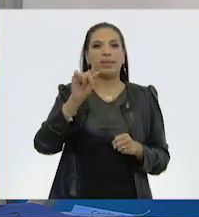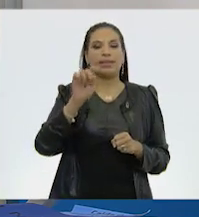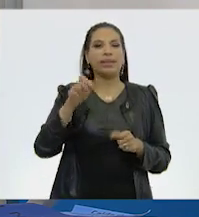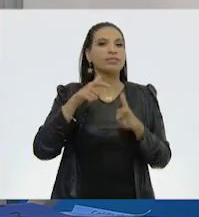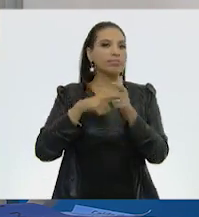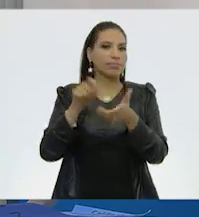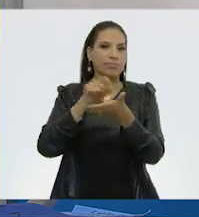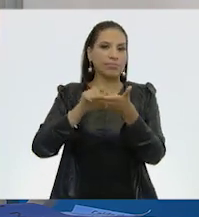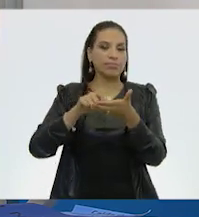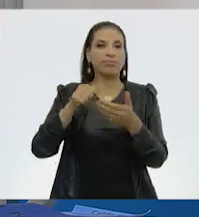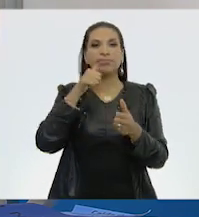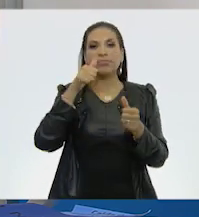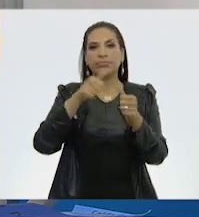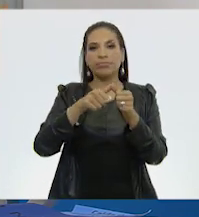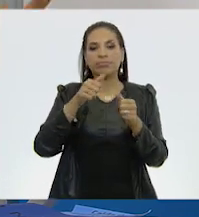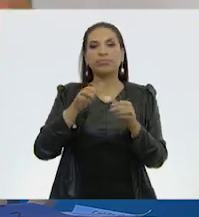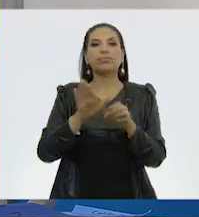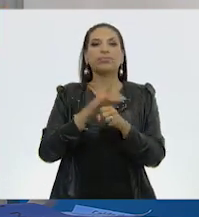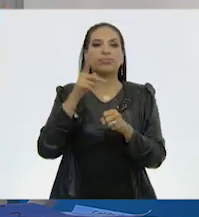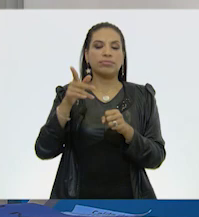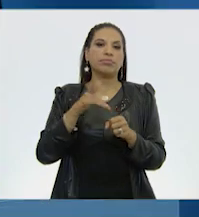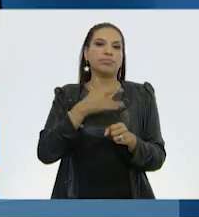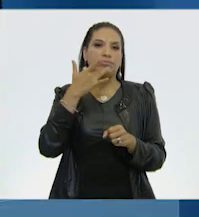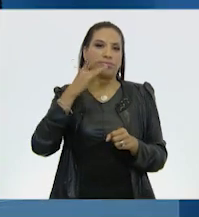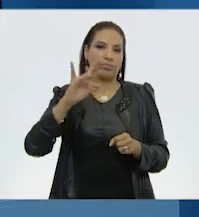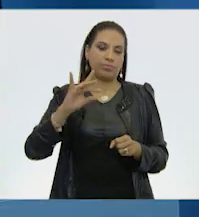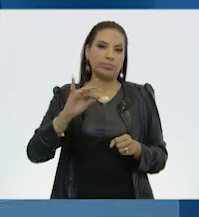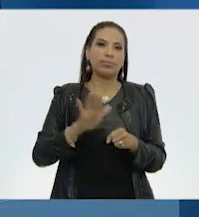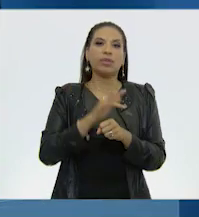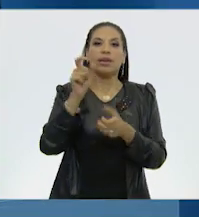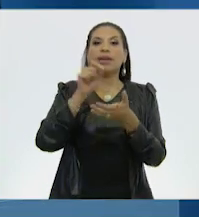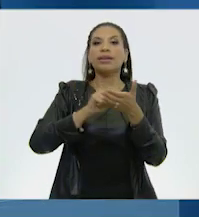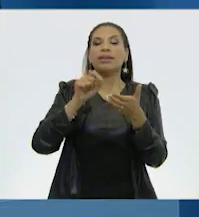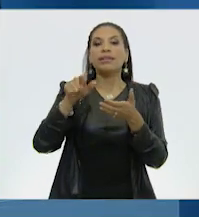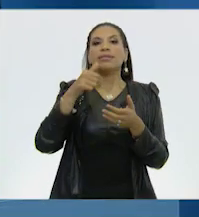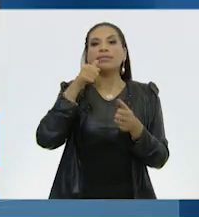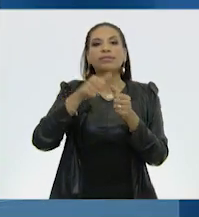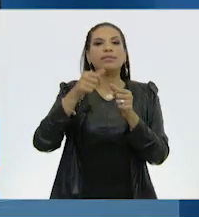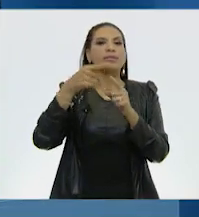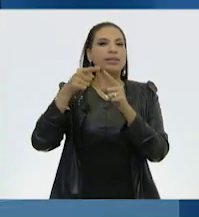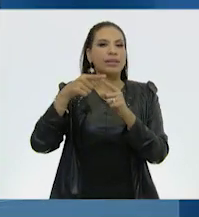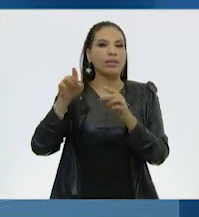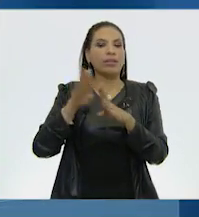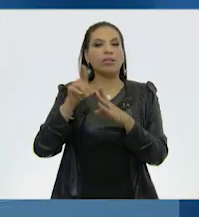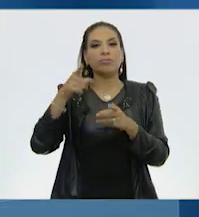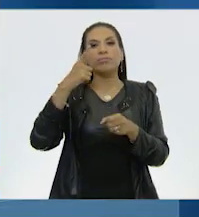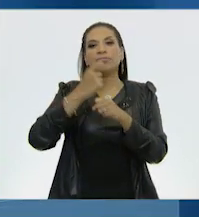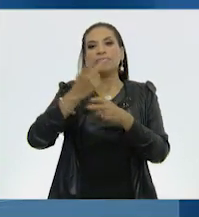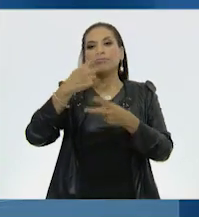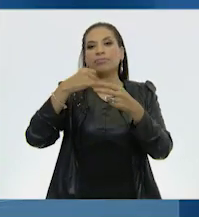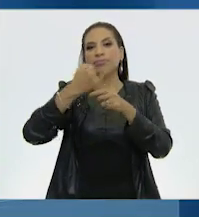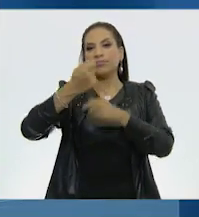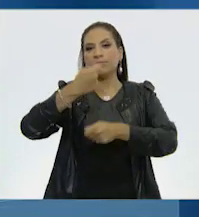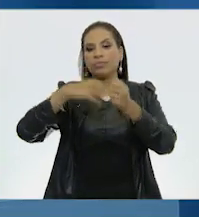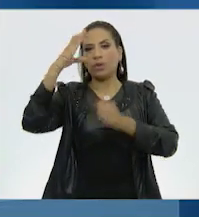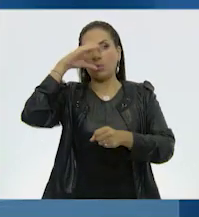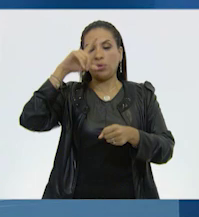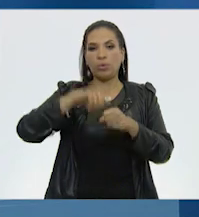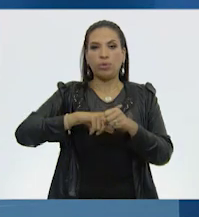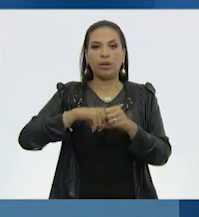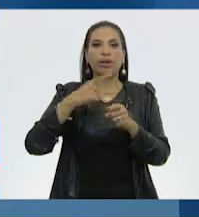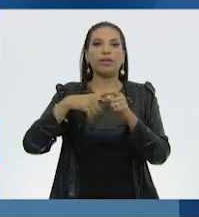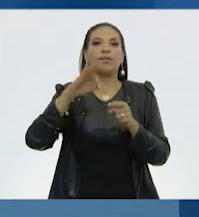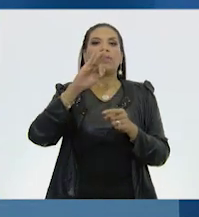la escritura alfabética debido a su sencillez. Y de esta escritura alfabética se remarca que es el producto del intercambio cultural